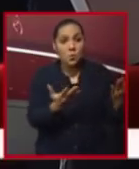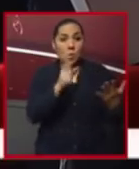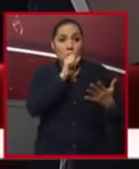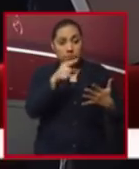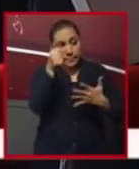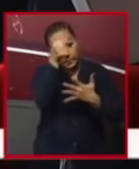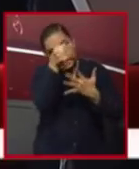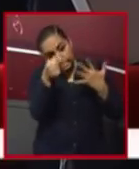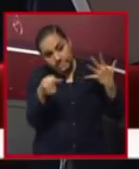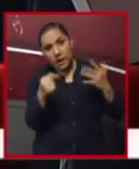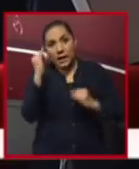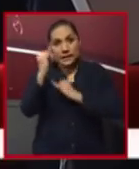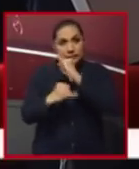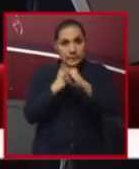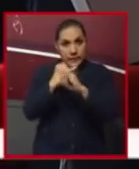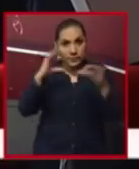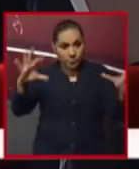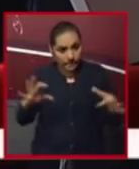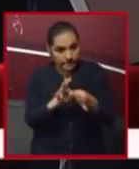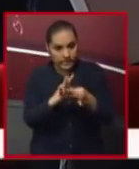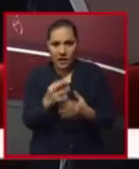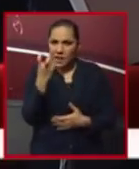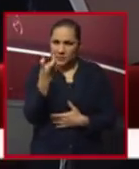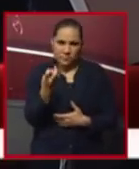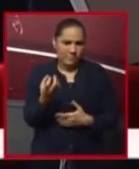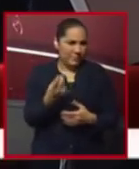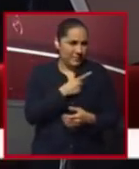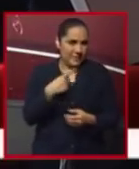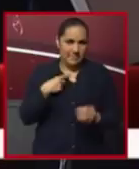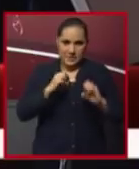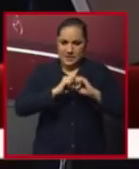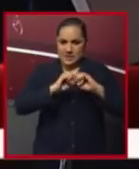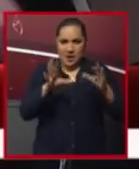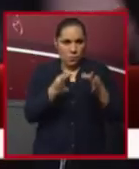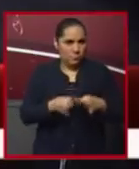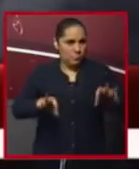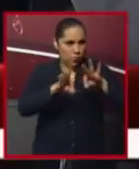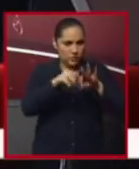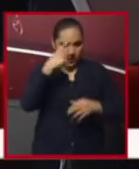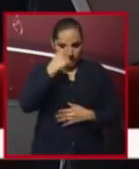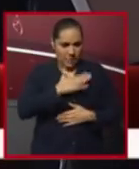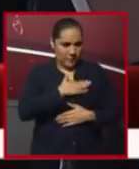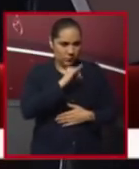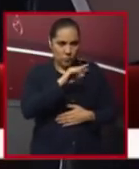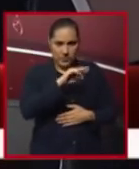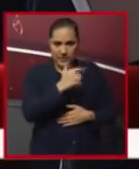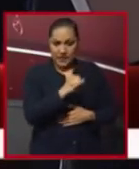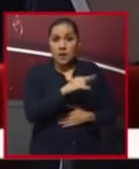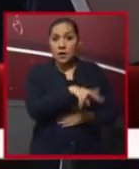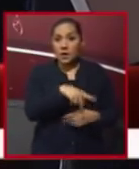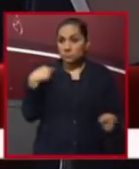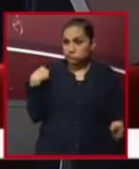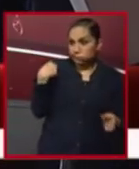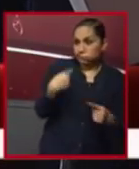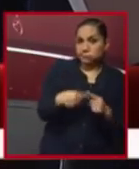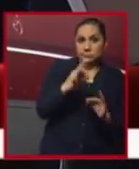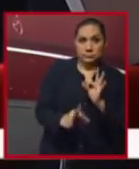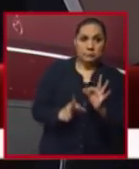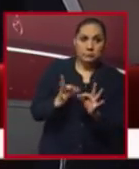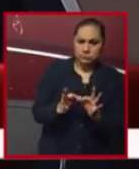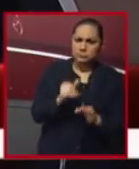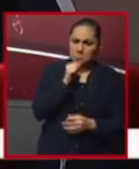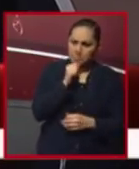internacionales es fundamental. Eso debe ser la más alta prioridad para el Instituto, lo hemos hecho hasta el día de hoy, sin embargo todavía hay oportunidades para que